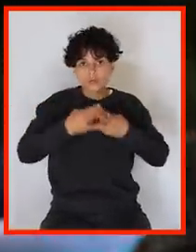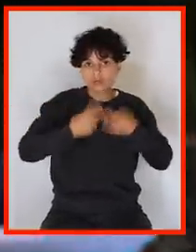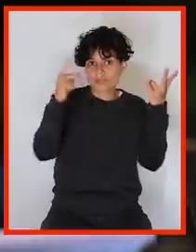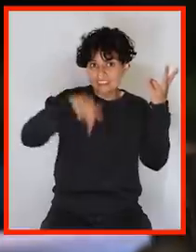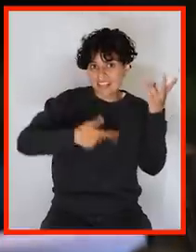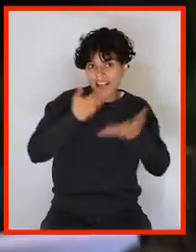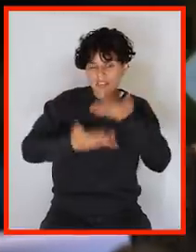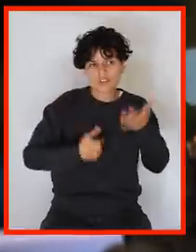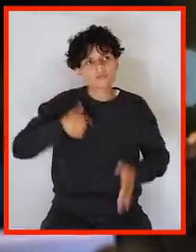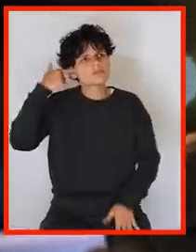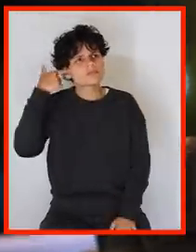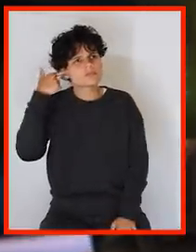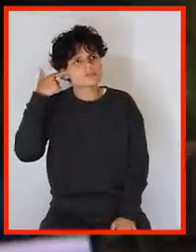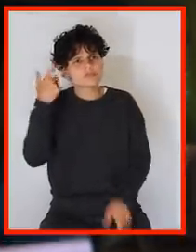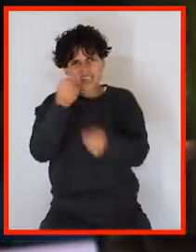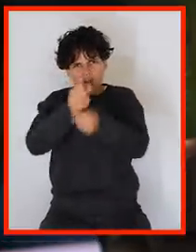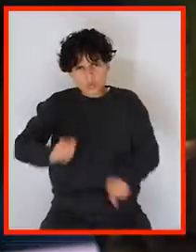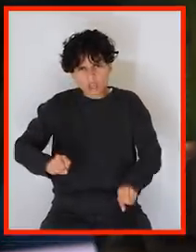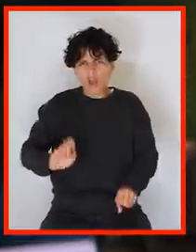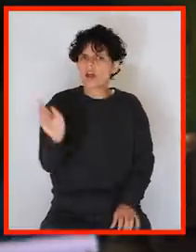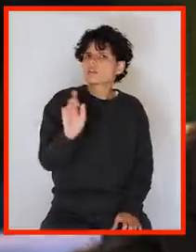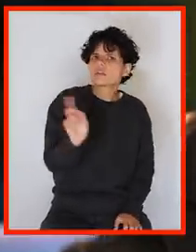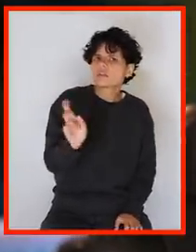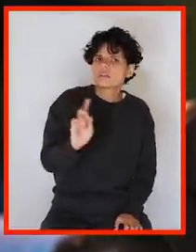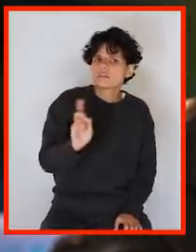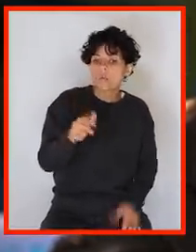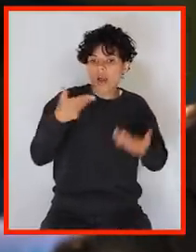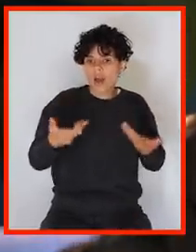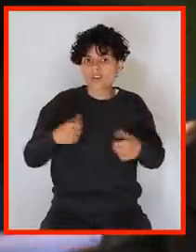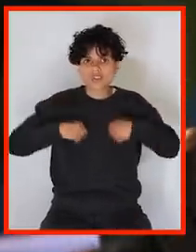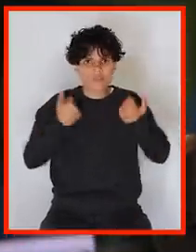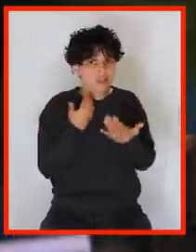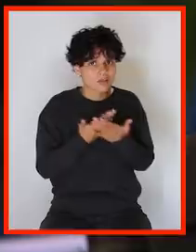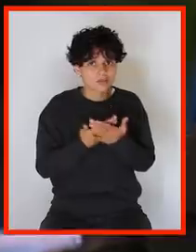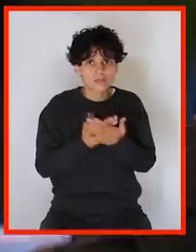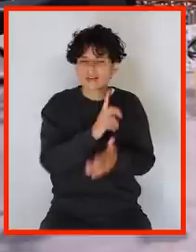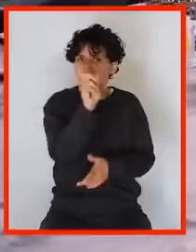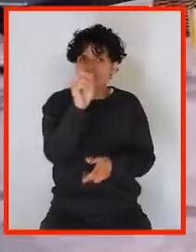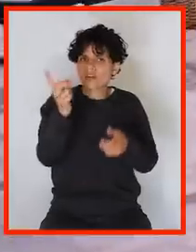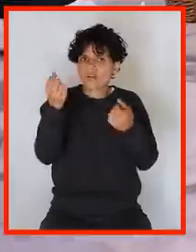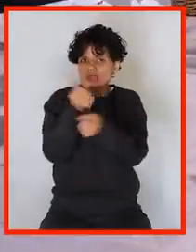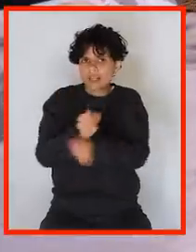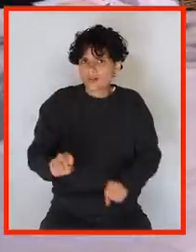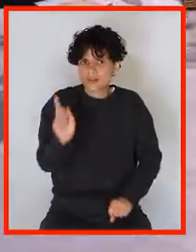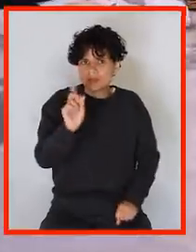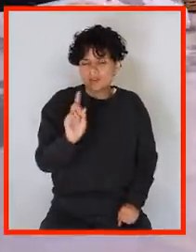me demostró que no hay que bajar los brazos, pues. Mucho menos cuando uno es joven, ¿cachai? Y es